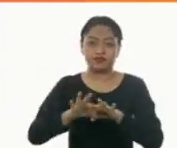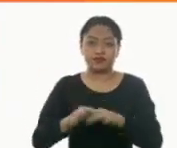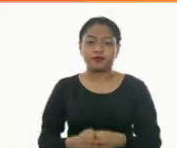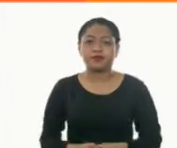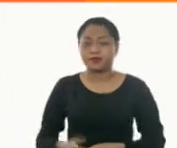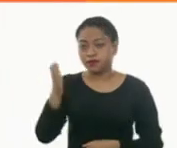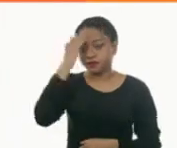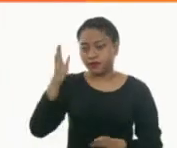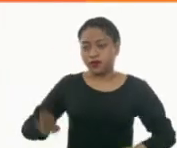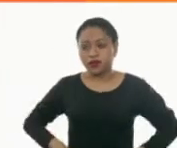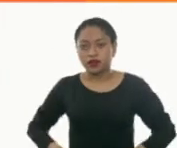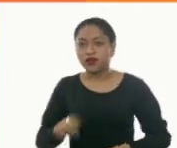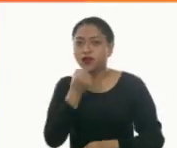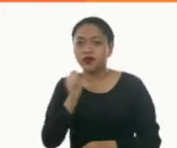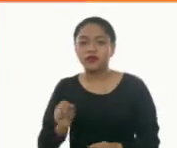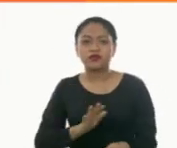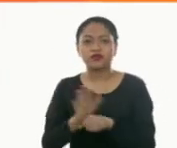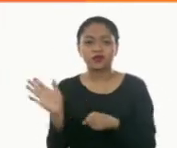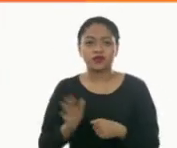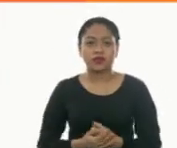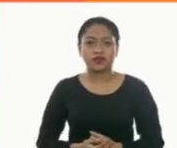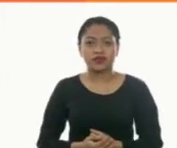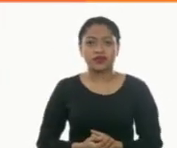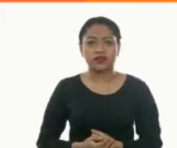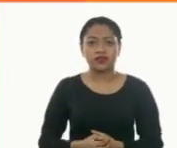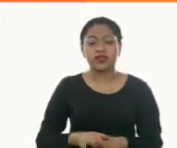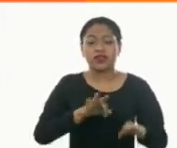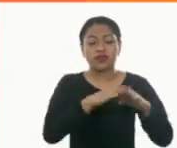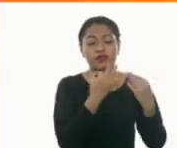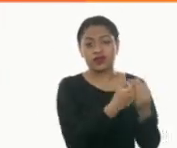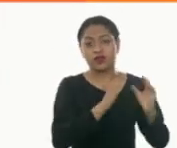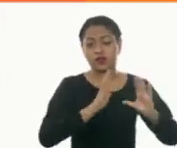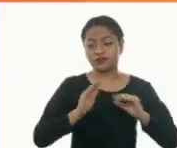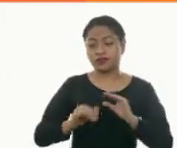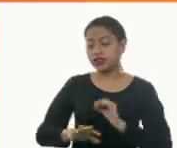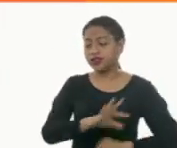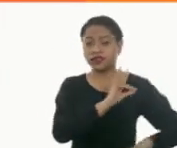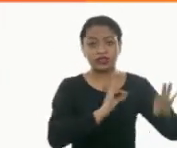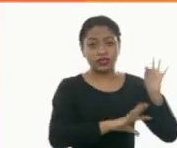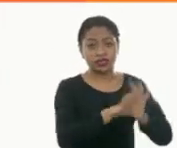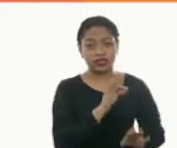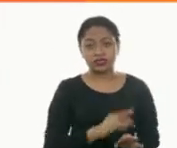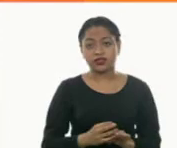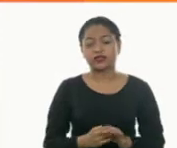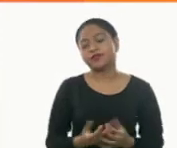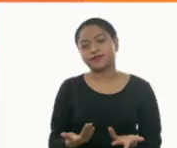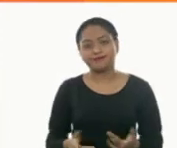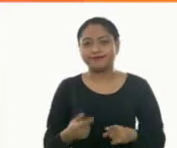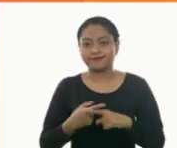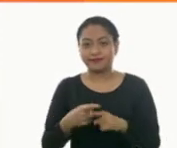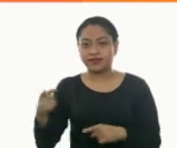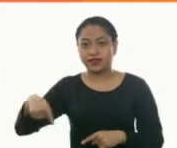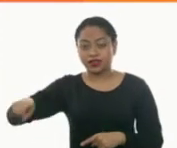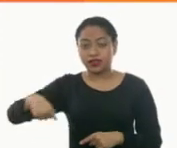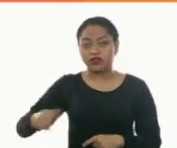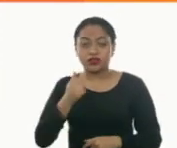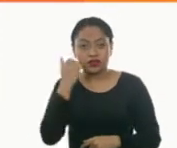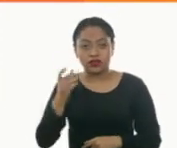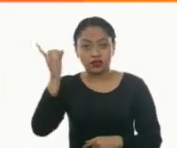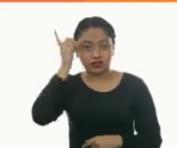que independientemente del nivel o tipos de apoyo que se necesiten, las alumnas y los alumnos con discapacidad